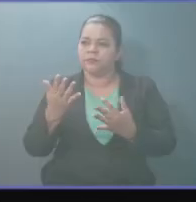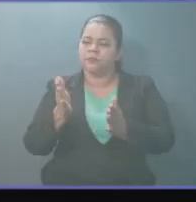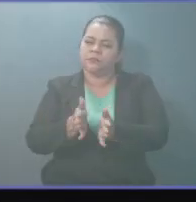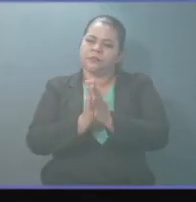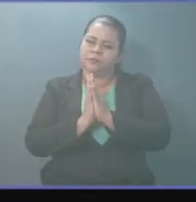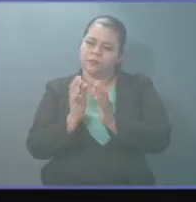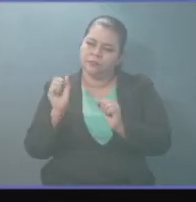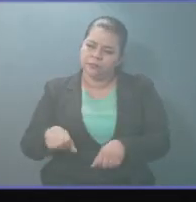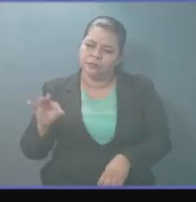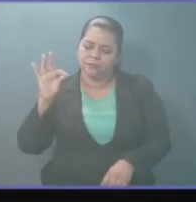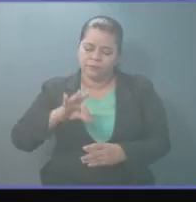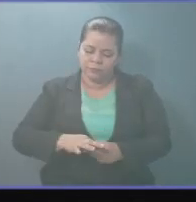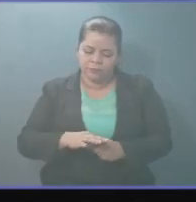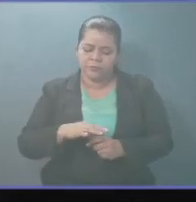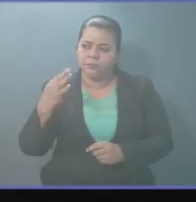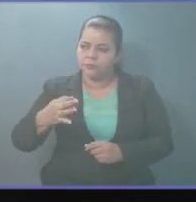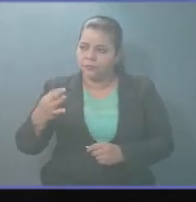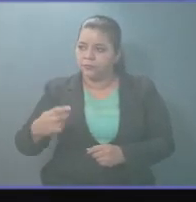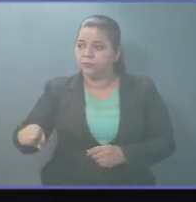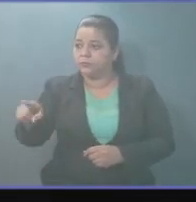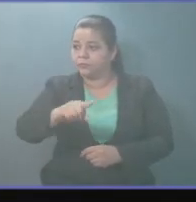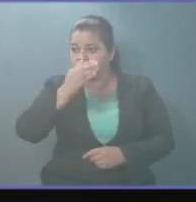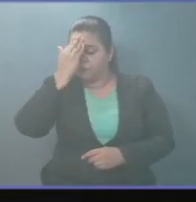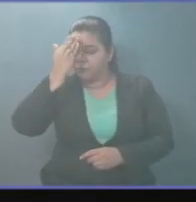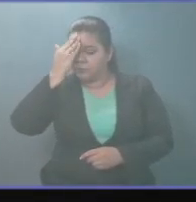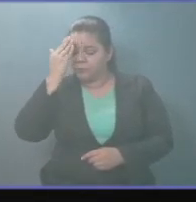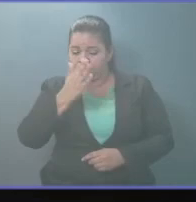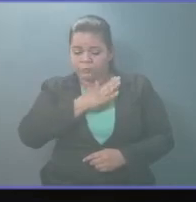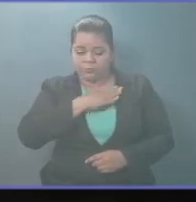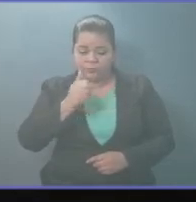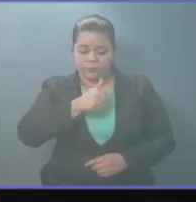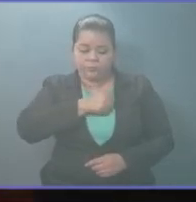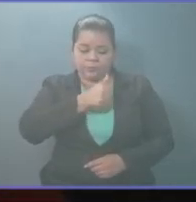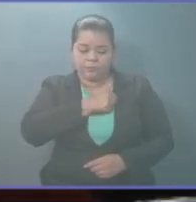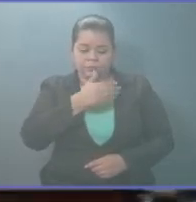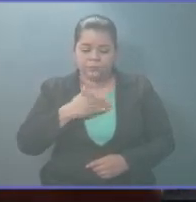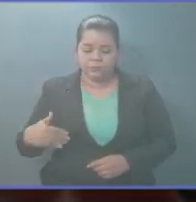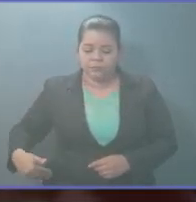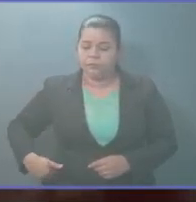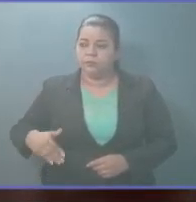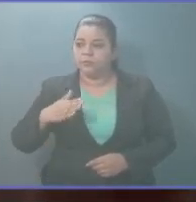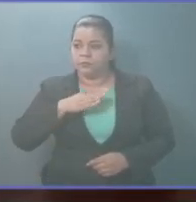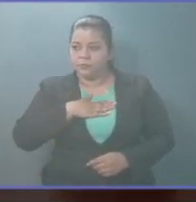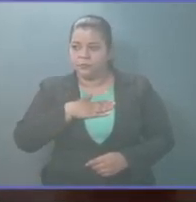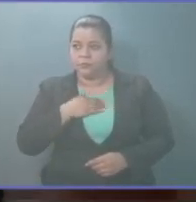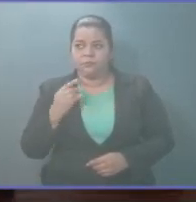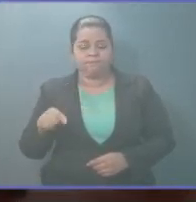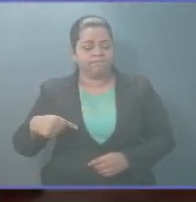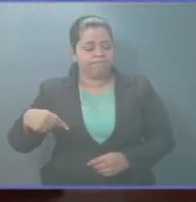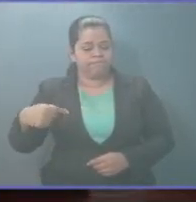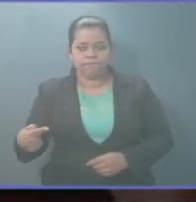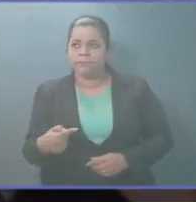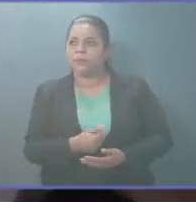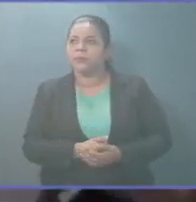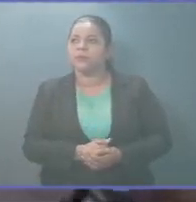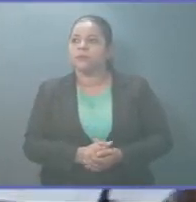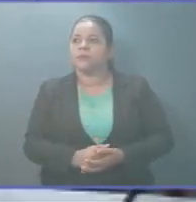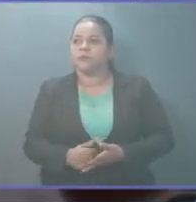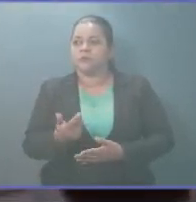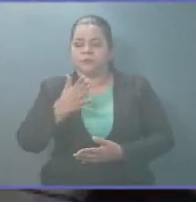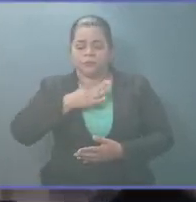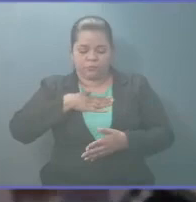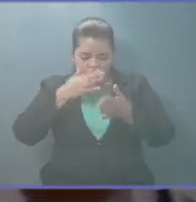no sucedan más lutos, ¿verdad? Y pueda el país levantarse económicamente, que significa que aquí a enero ya